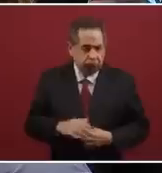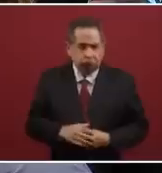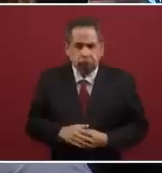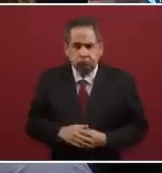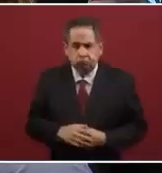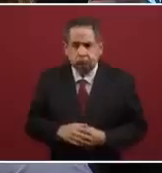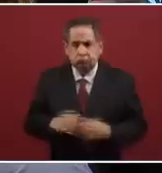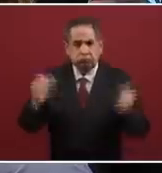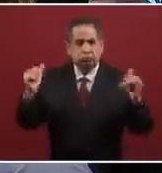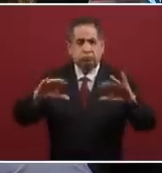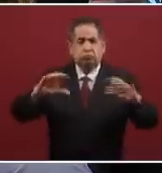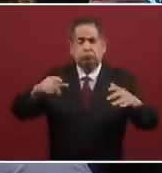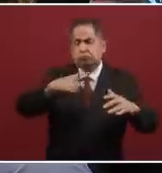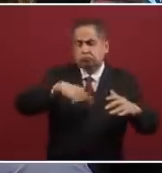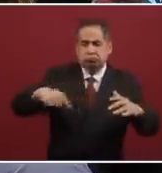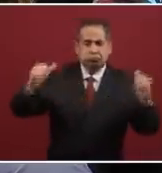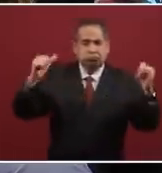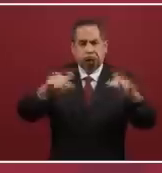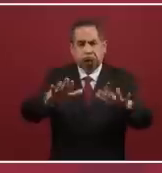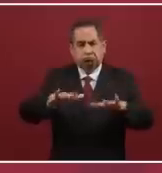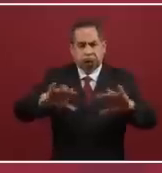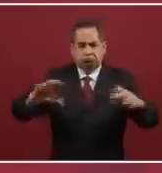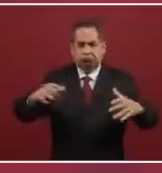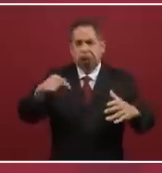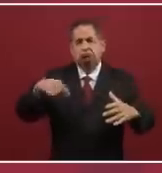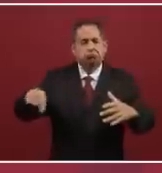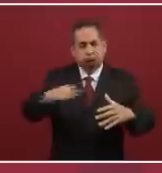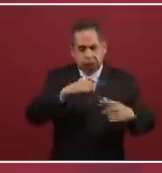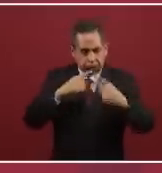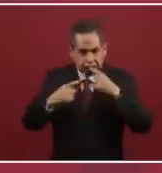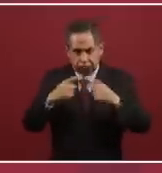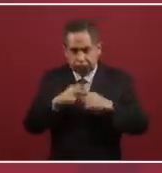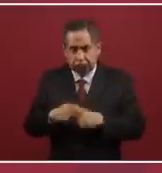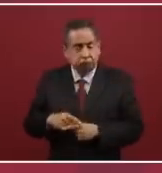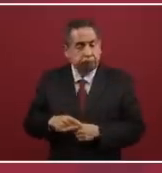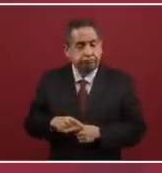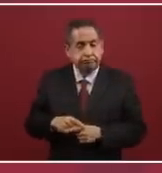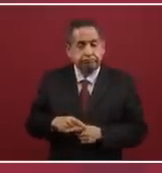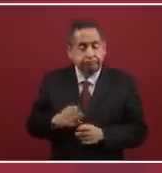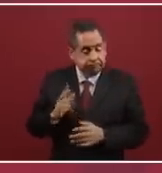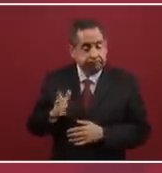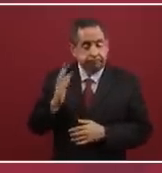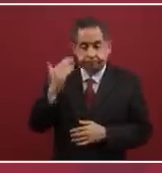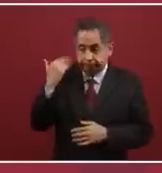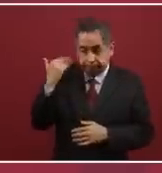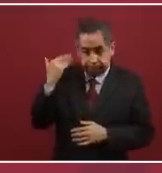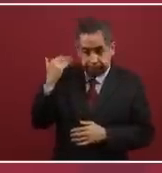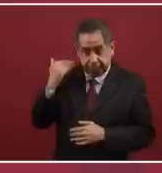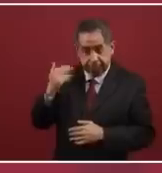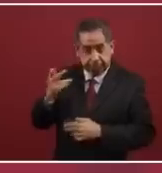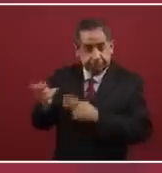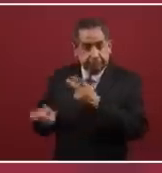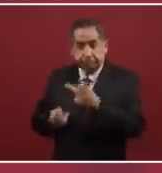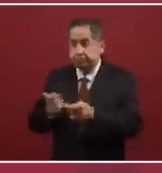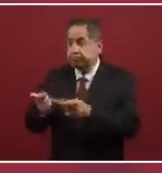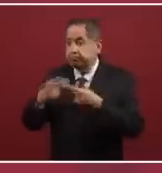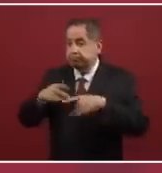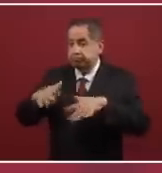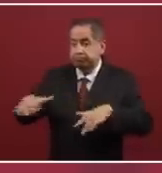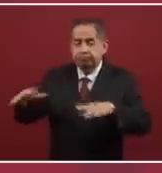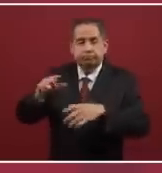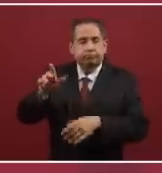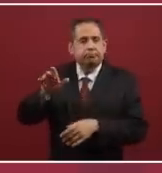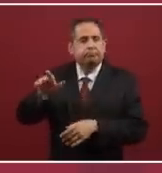en asambleas. Las consultas que se llevaron a cabo en el Istmo,